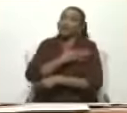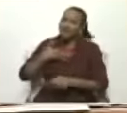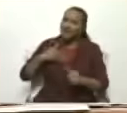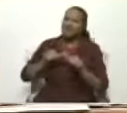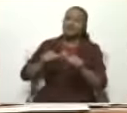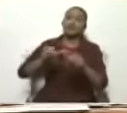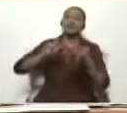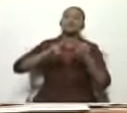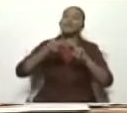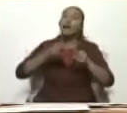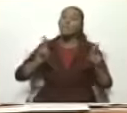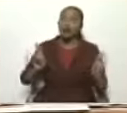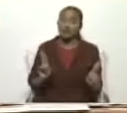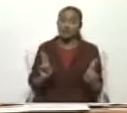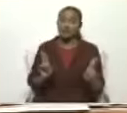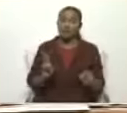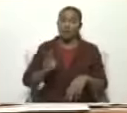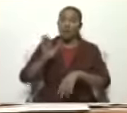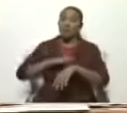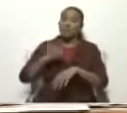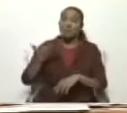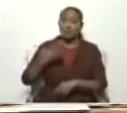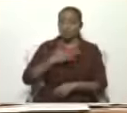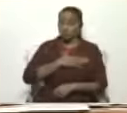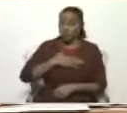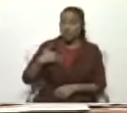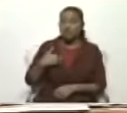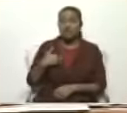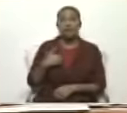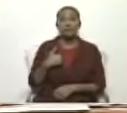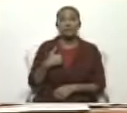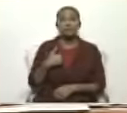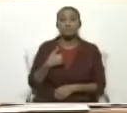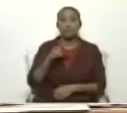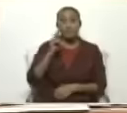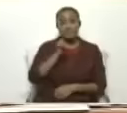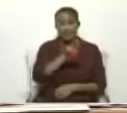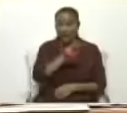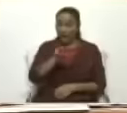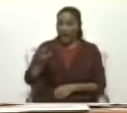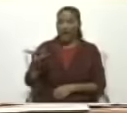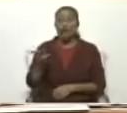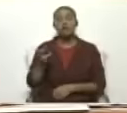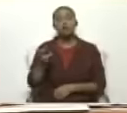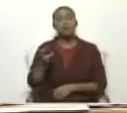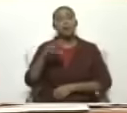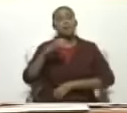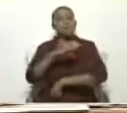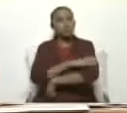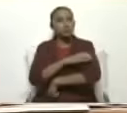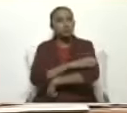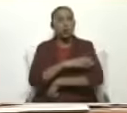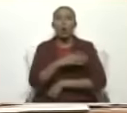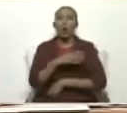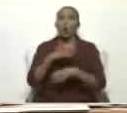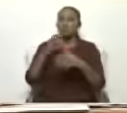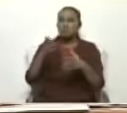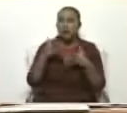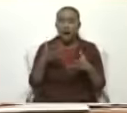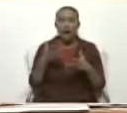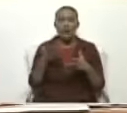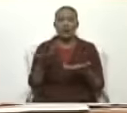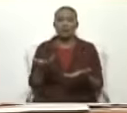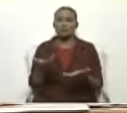Porque ellos esperaban centro de oposición, ¿cómo se llama? Electoral, donde la oposición normalmente gana, que